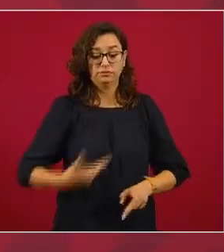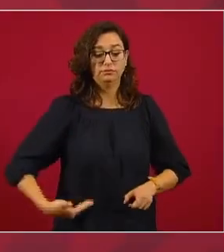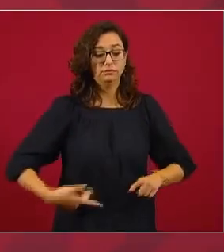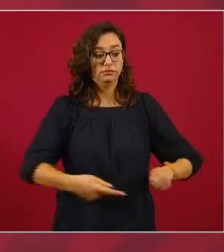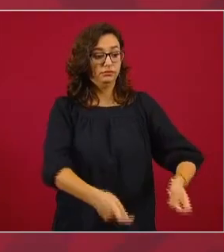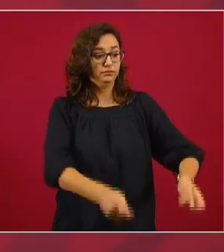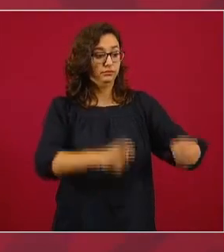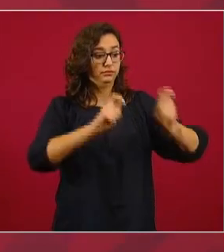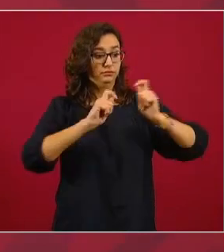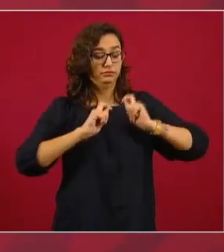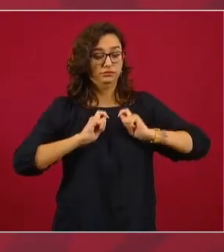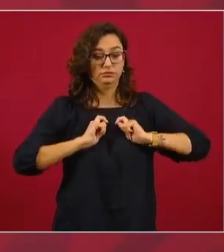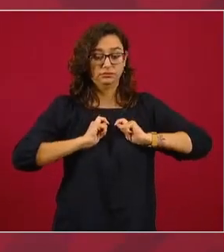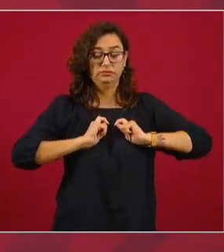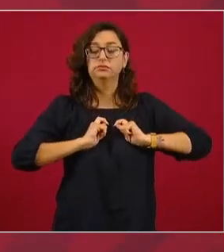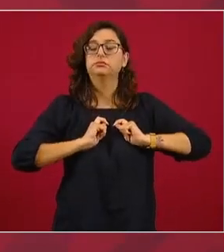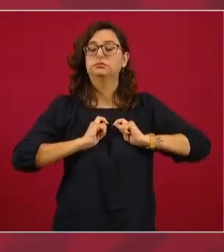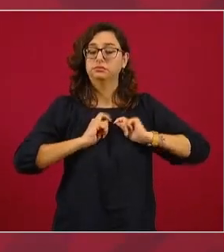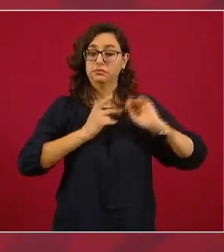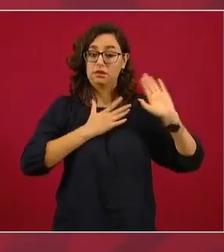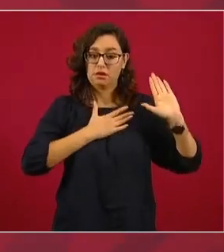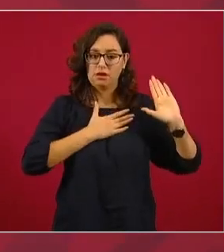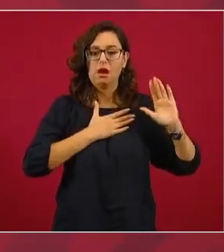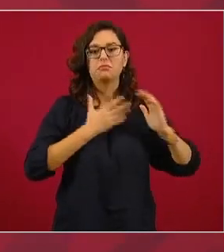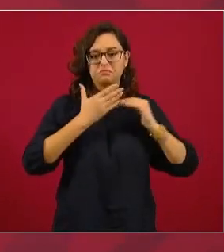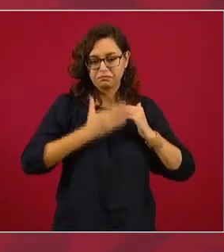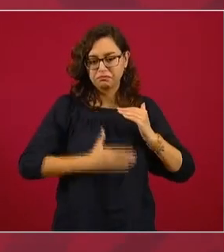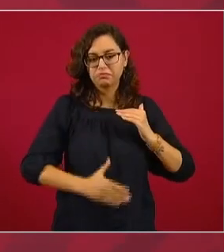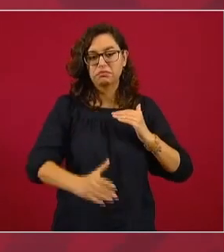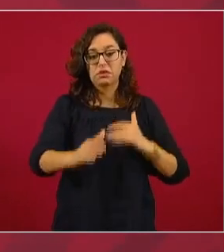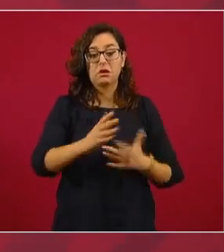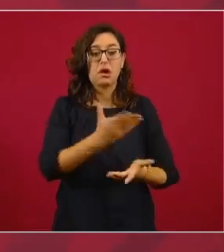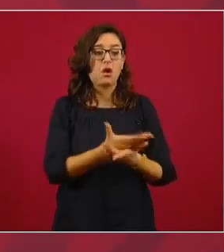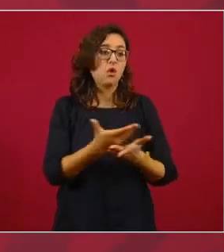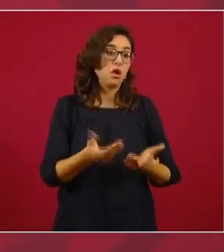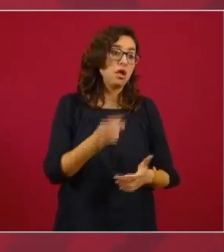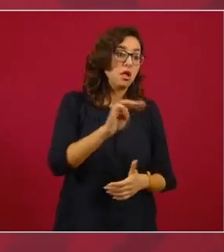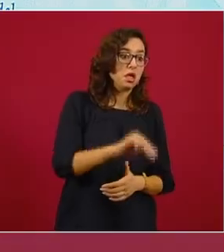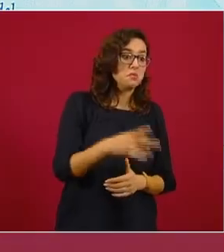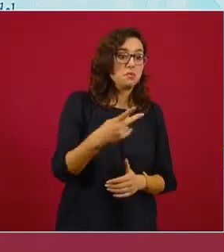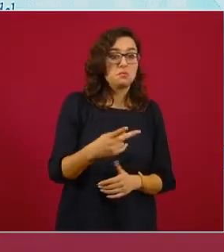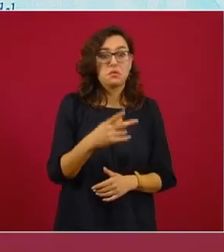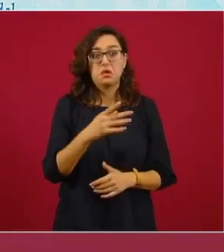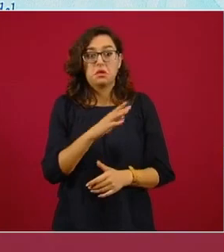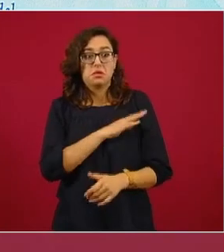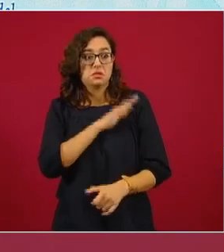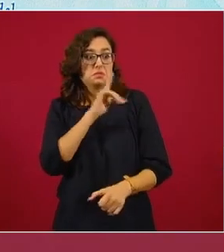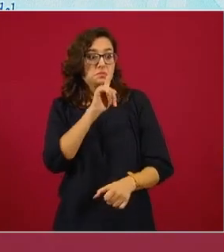Acerca de si se puede crear una fiscalía especial o